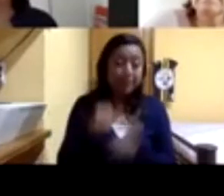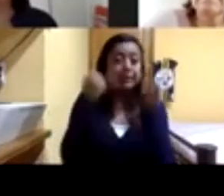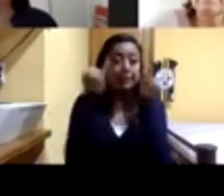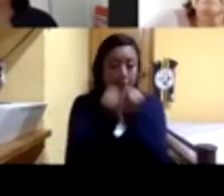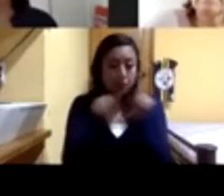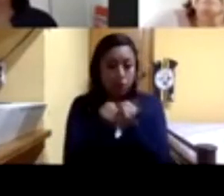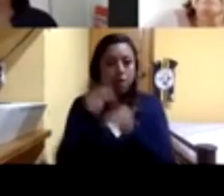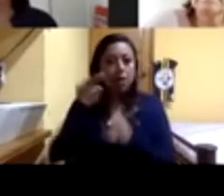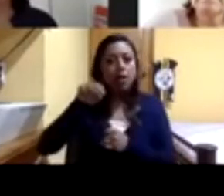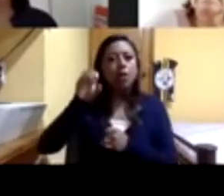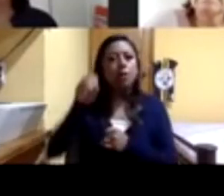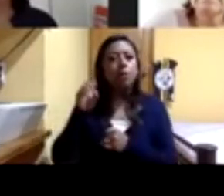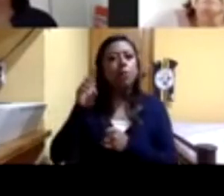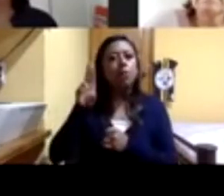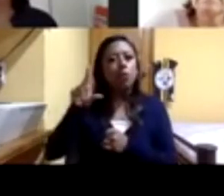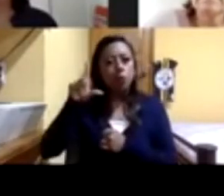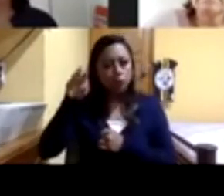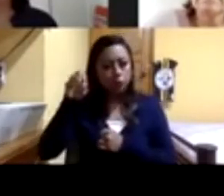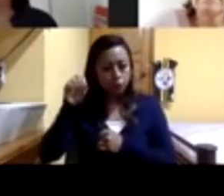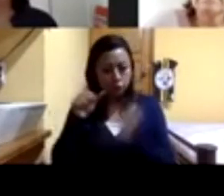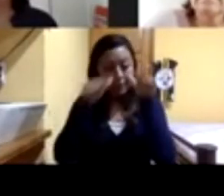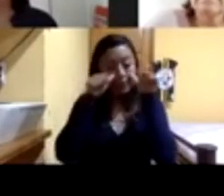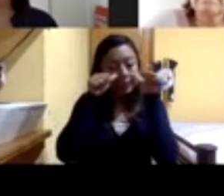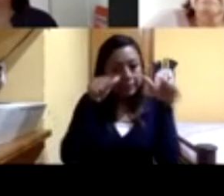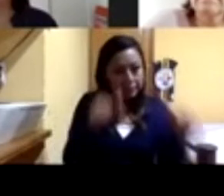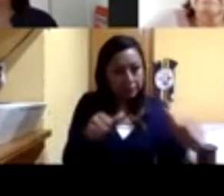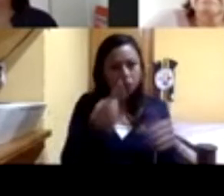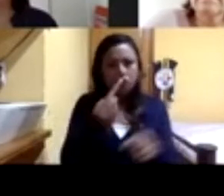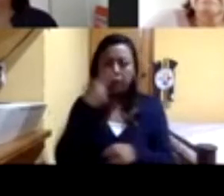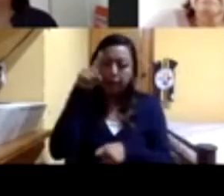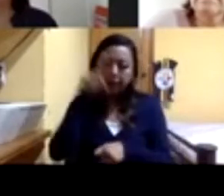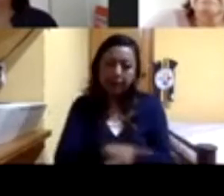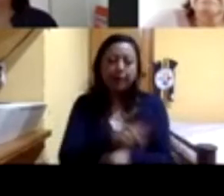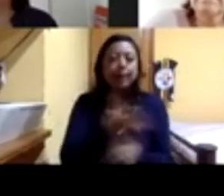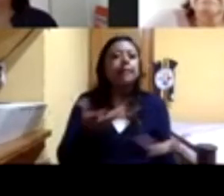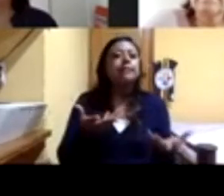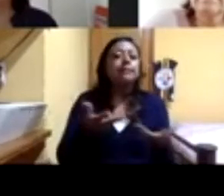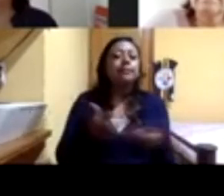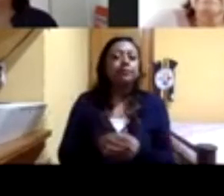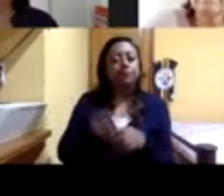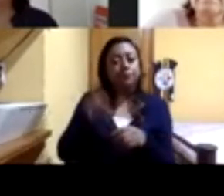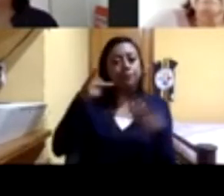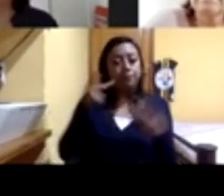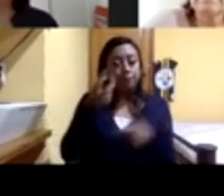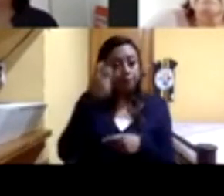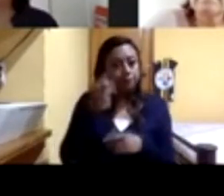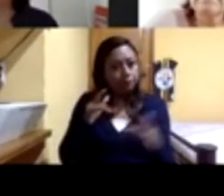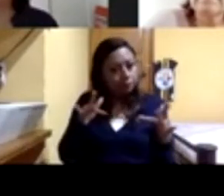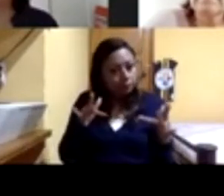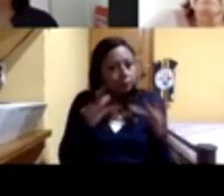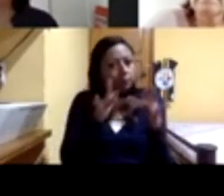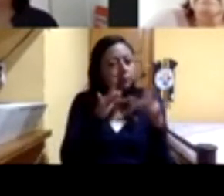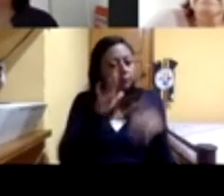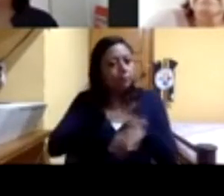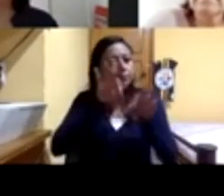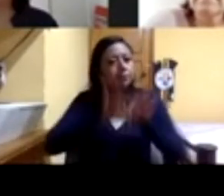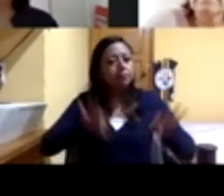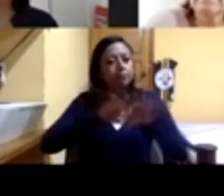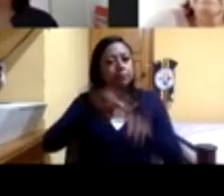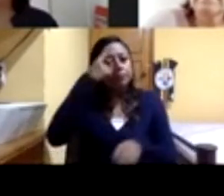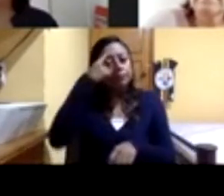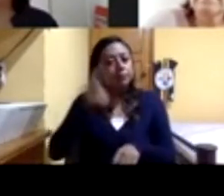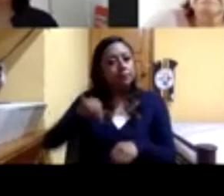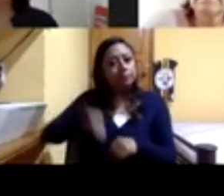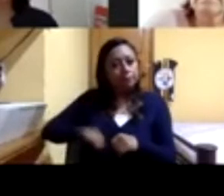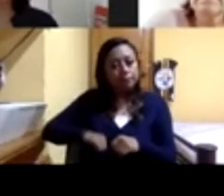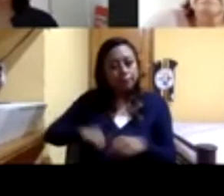orientación de quejas ciudadanas, que es el punto modular de contacto para dar cabida al interés de la ciudadanía. Enhorabuena